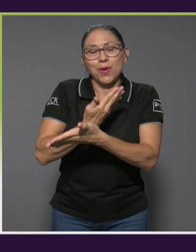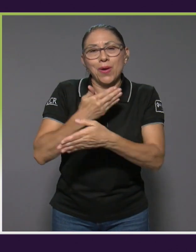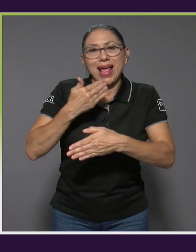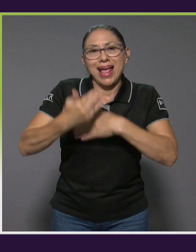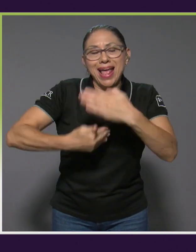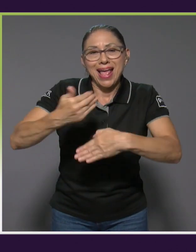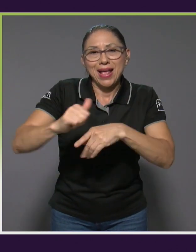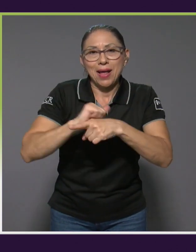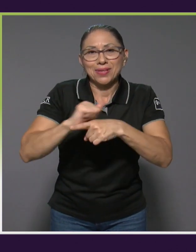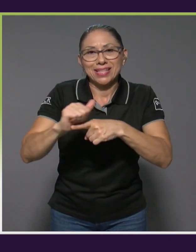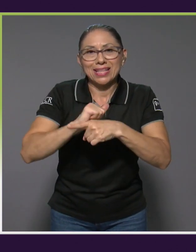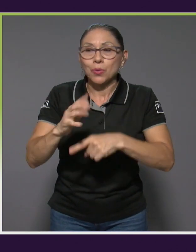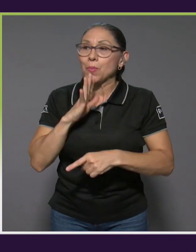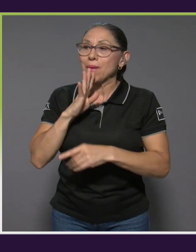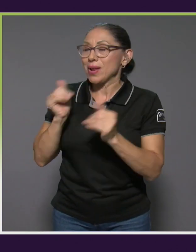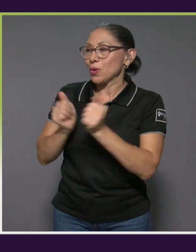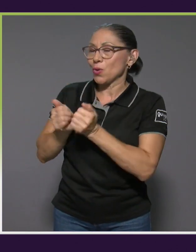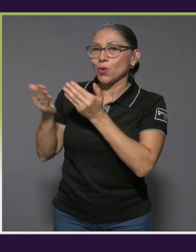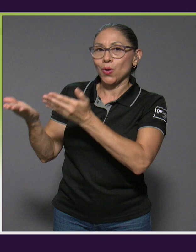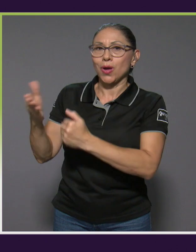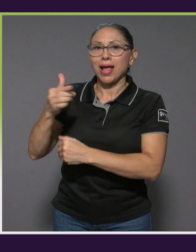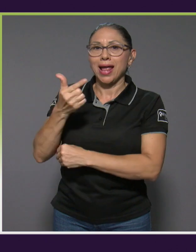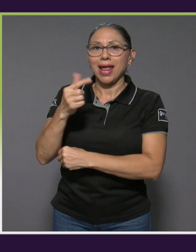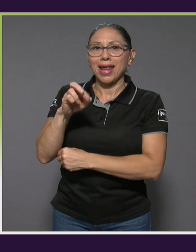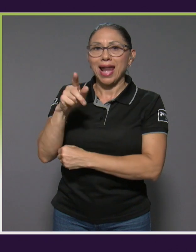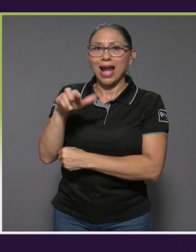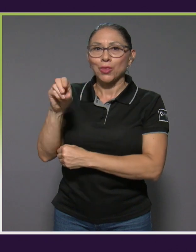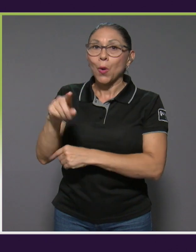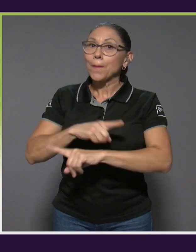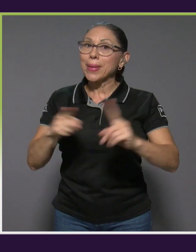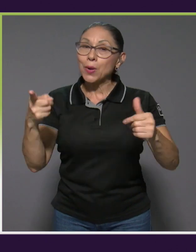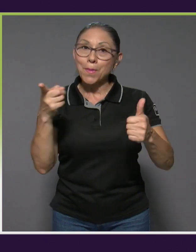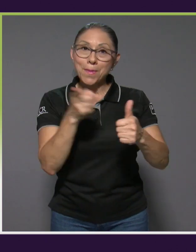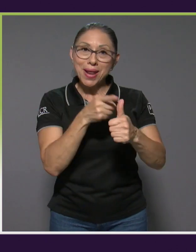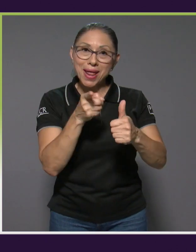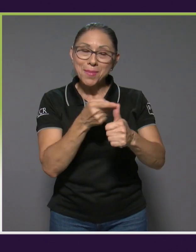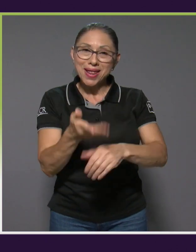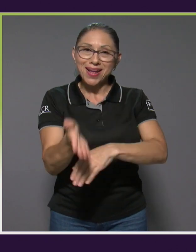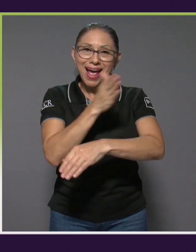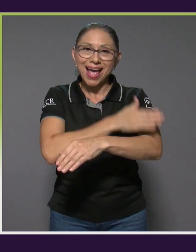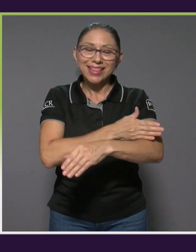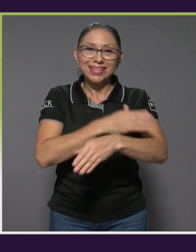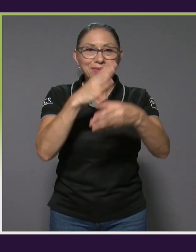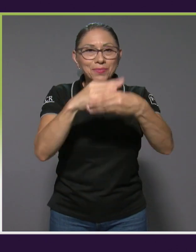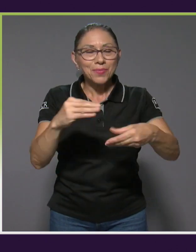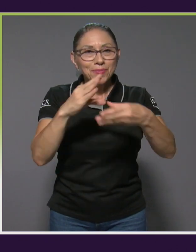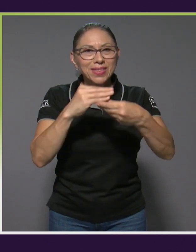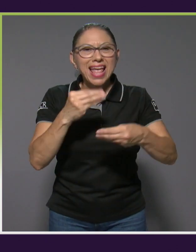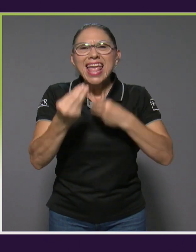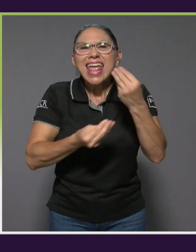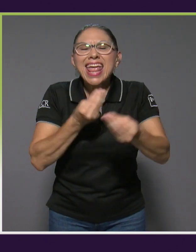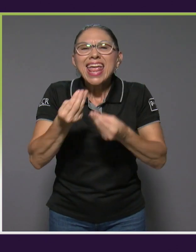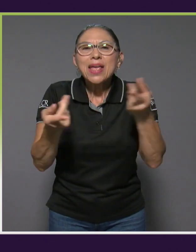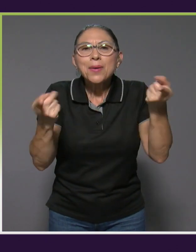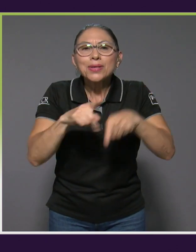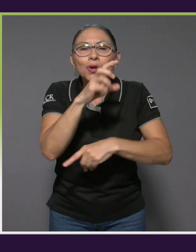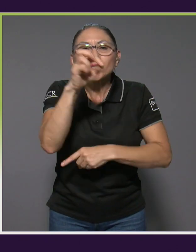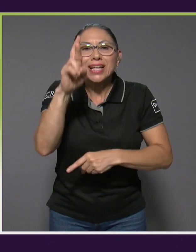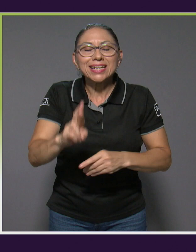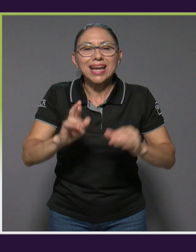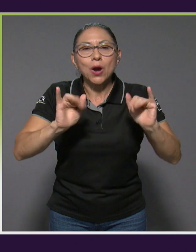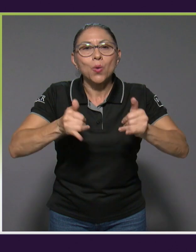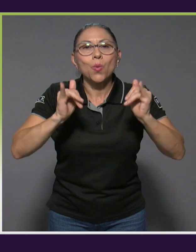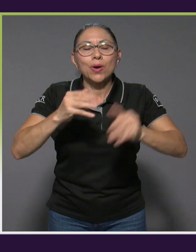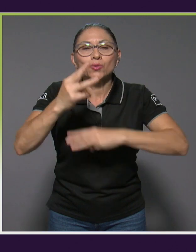vamos a conversar de esto con don Gerardo, pero antes le queremos contar sobre el desempeño de Costa Rica en los Juegos Mundiales